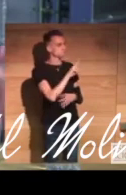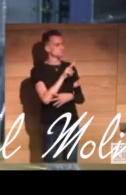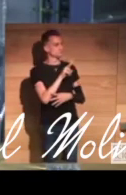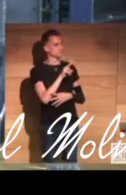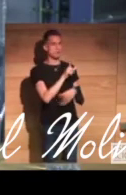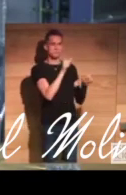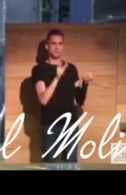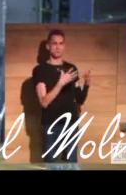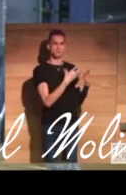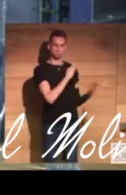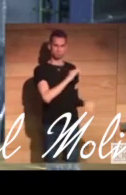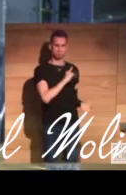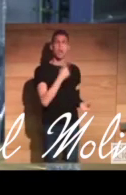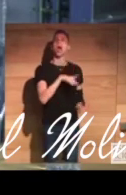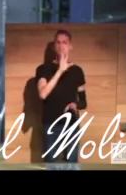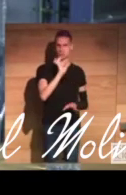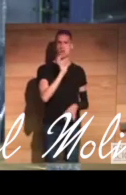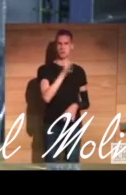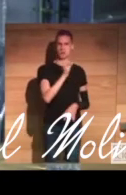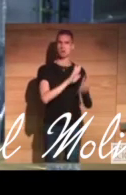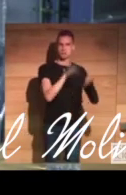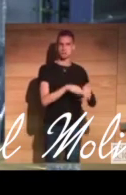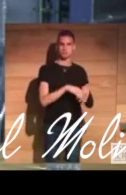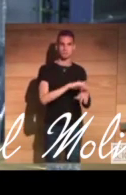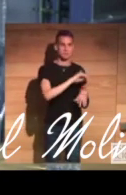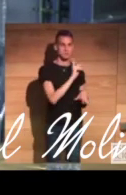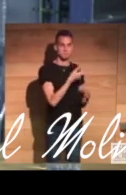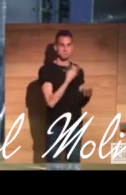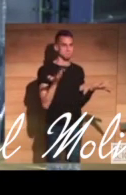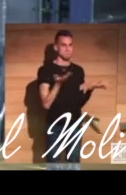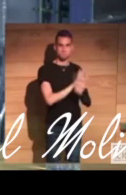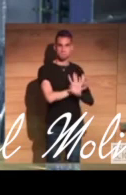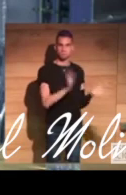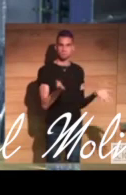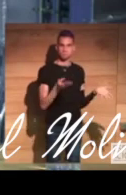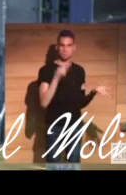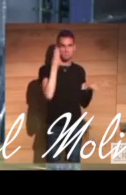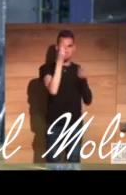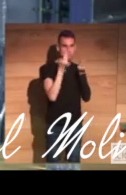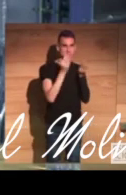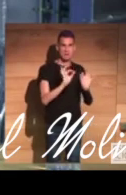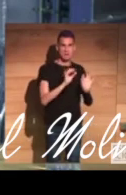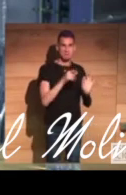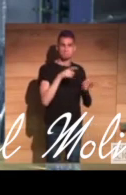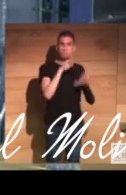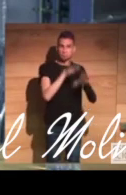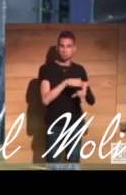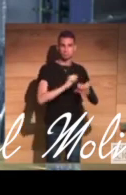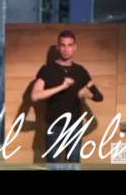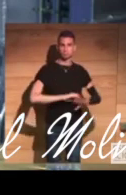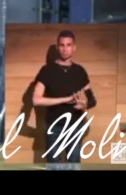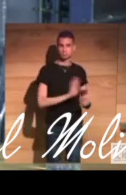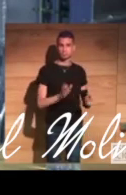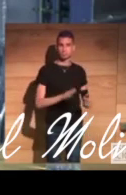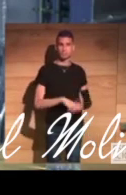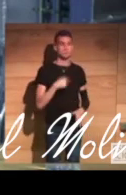efectivamente y no se cuestionan nada más. Claro. Y bueno, el más reciente ejemplo que creo que tenemos es el de los